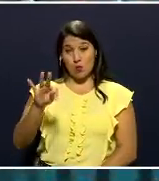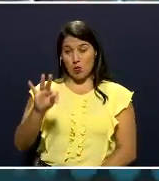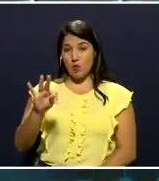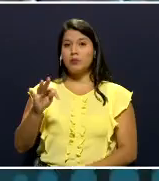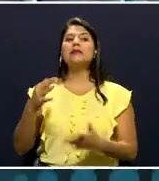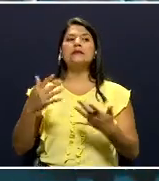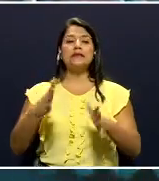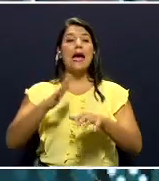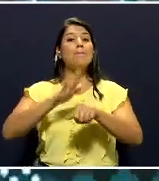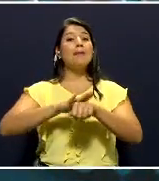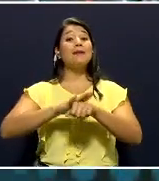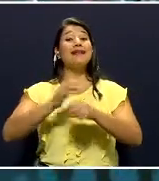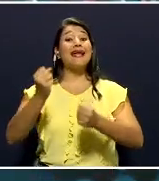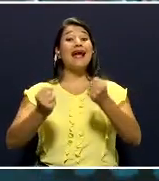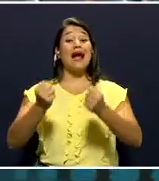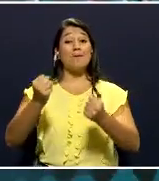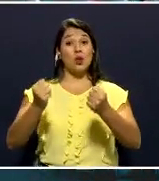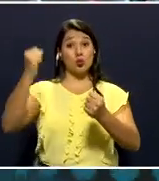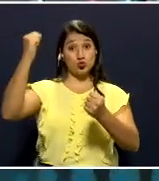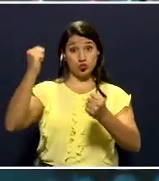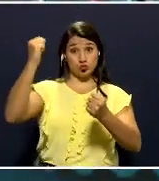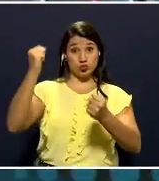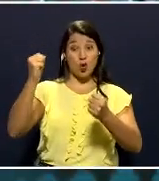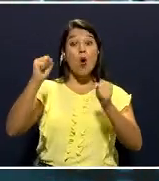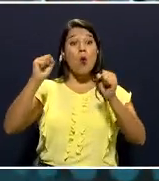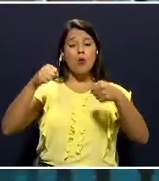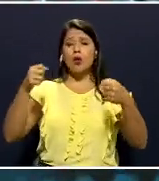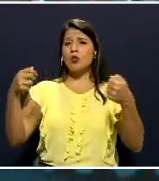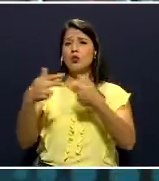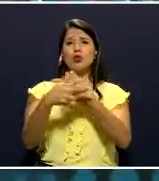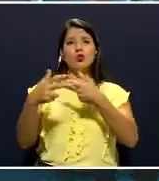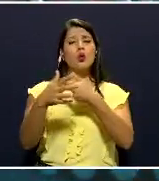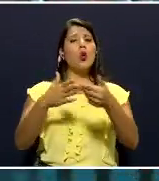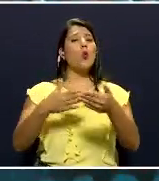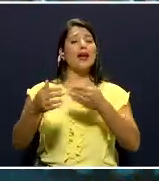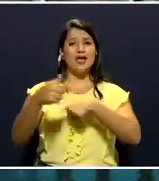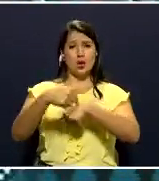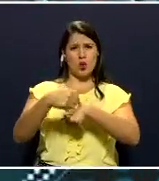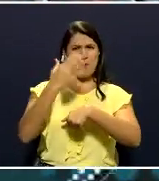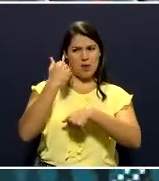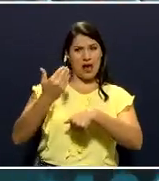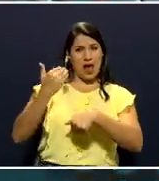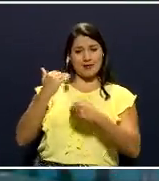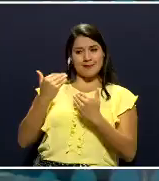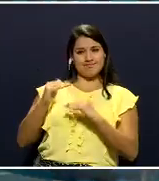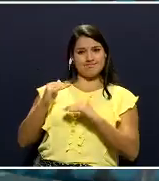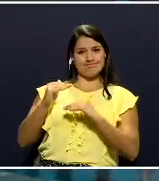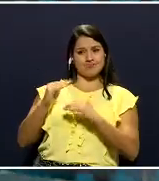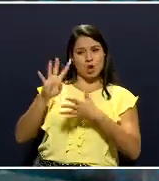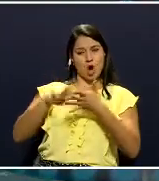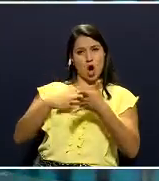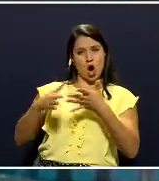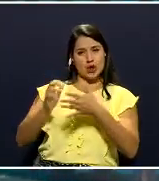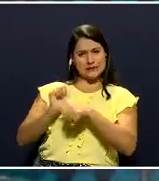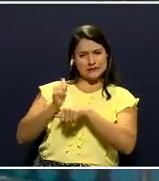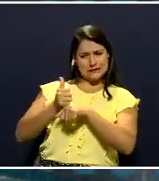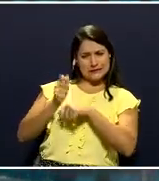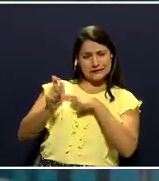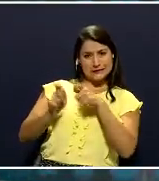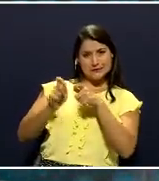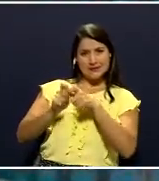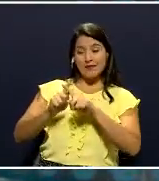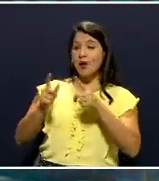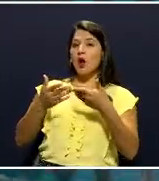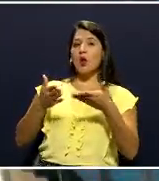de tránsito para camiones pesados dentro del gran área metropolitana y de esta forma garantizar el abasto de productos alimenticios y de aseo